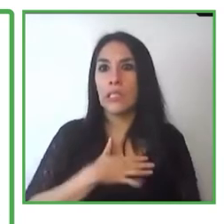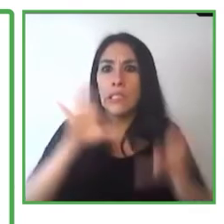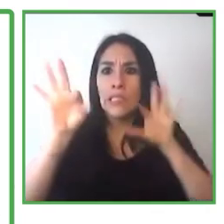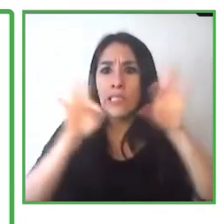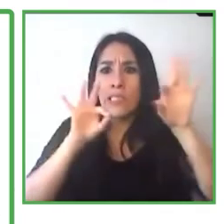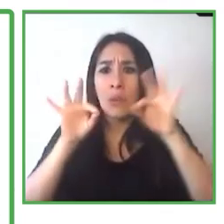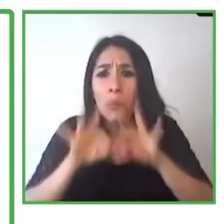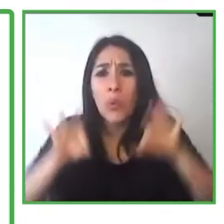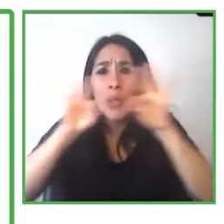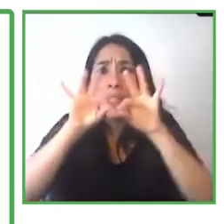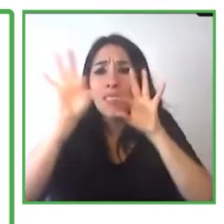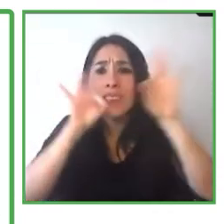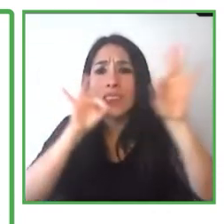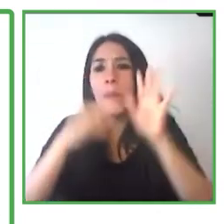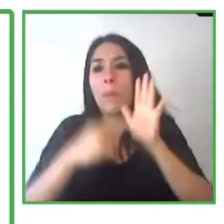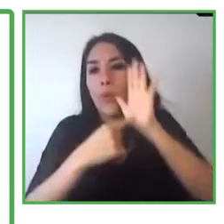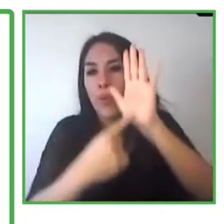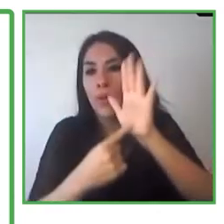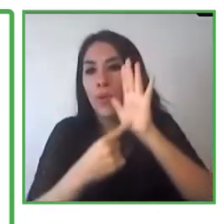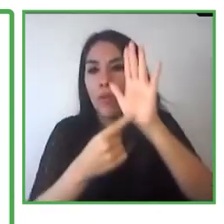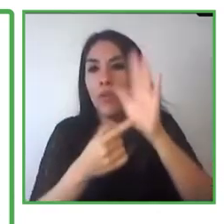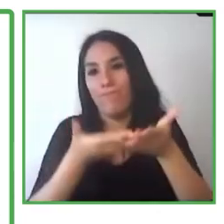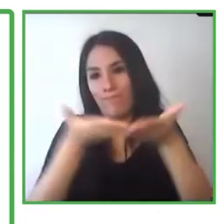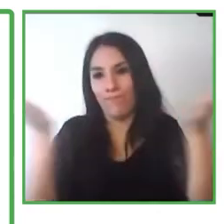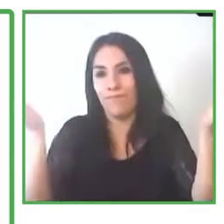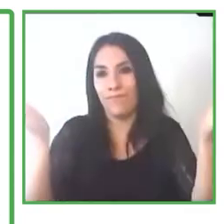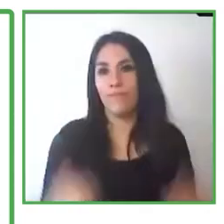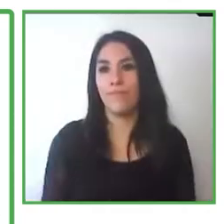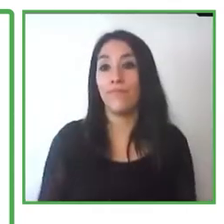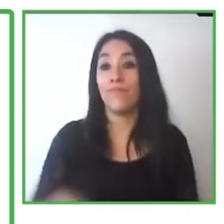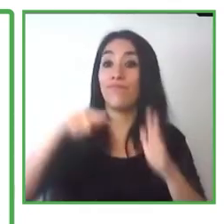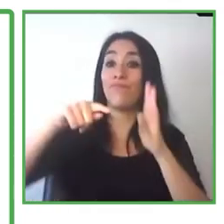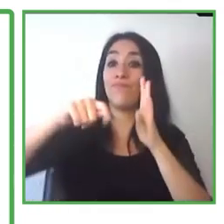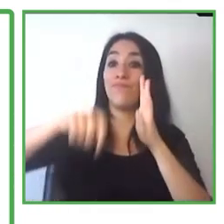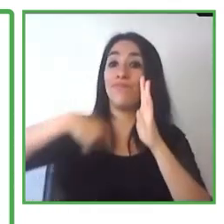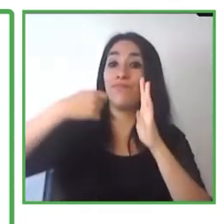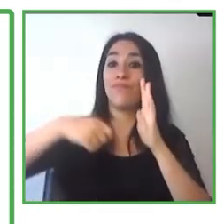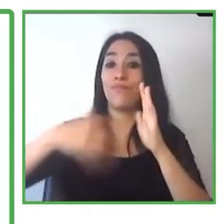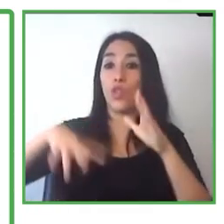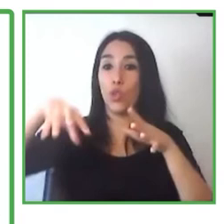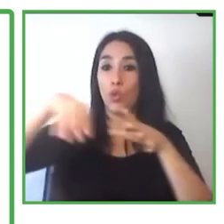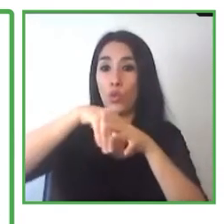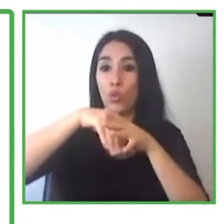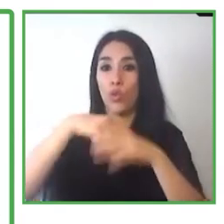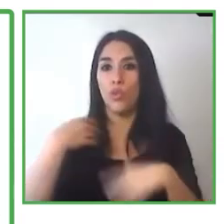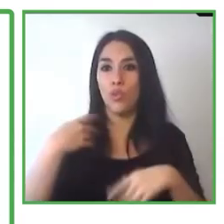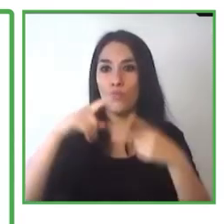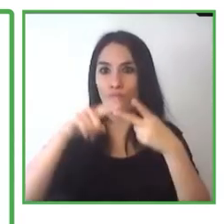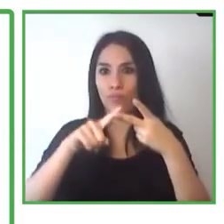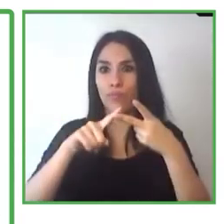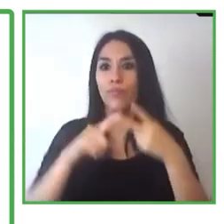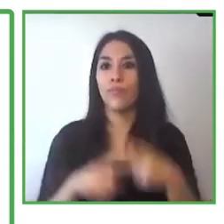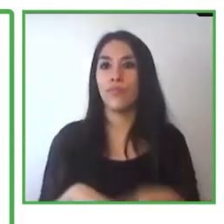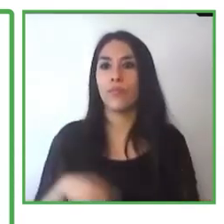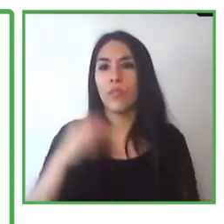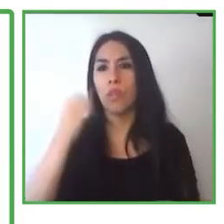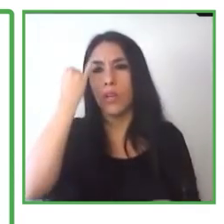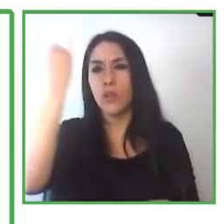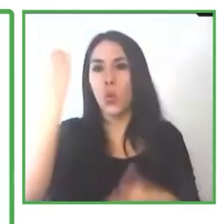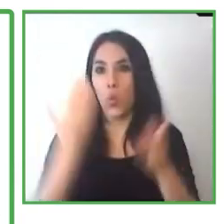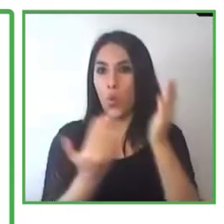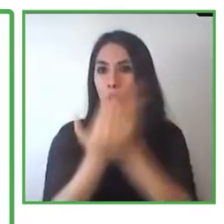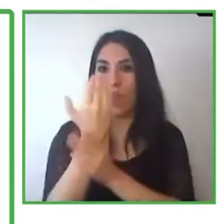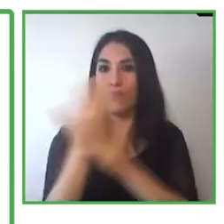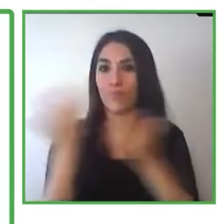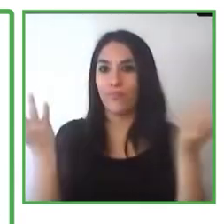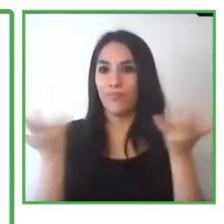programa Incorpora, que es un programa, insisto, que tiene como dos elementos innovadores y básicos, que es el